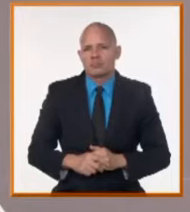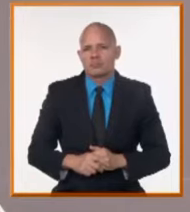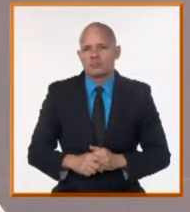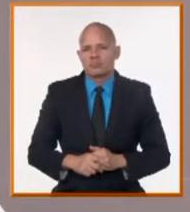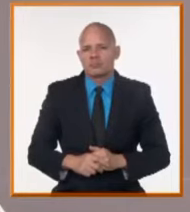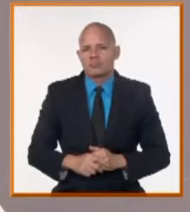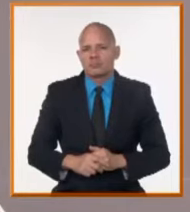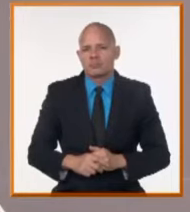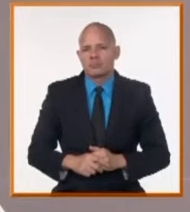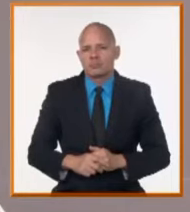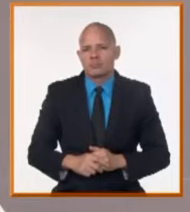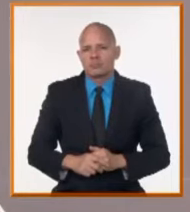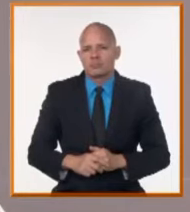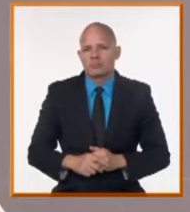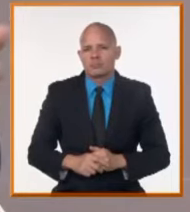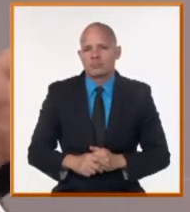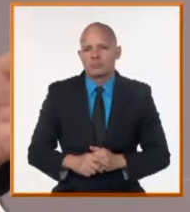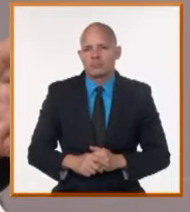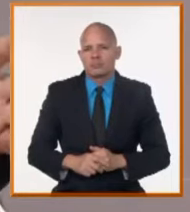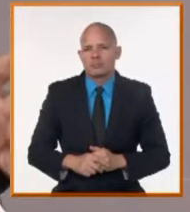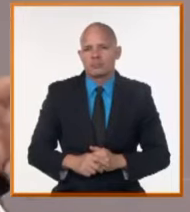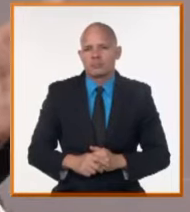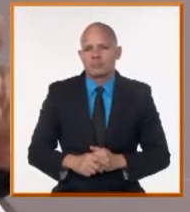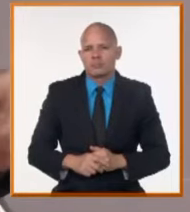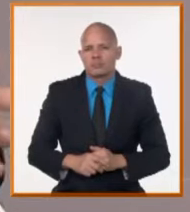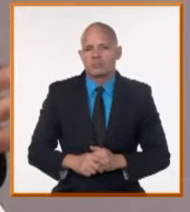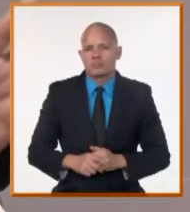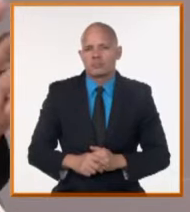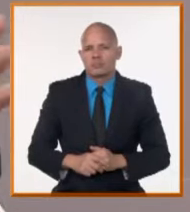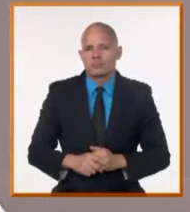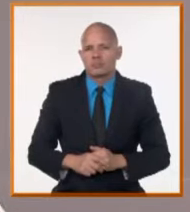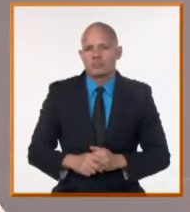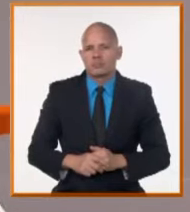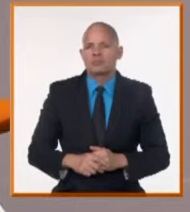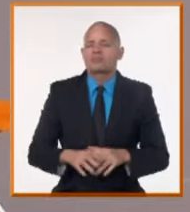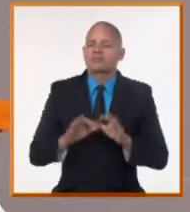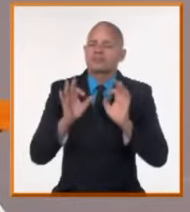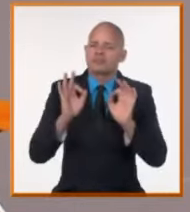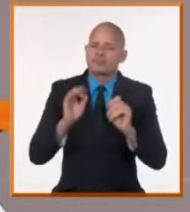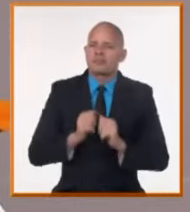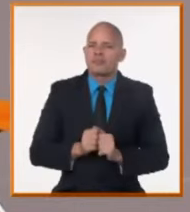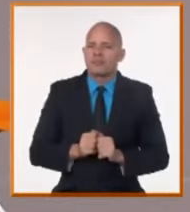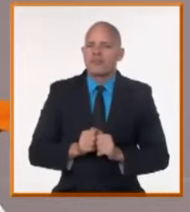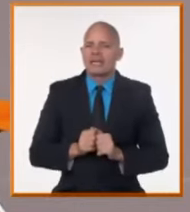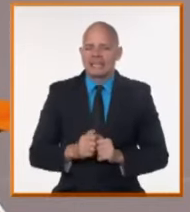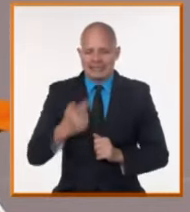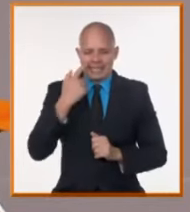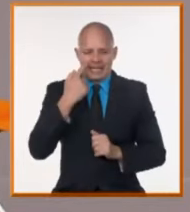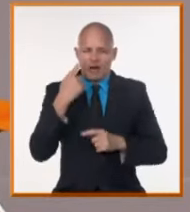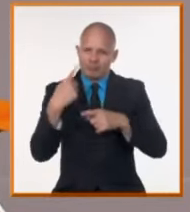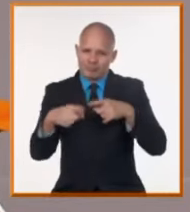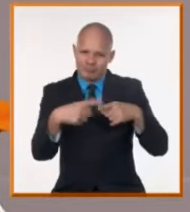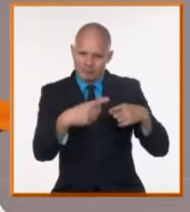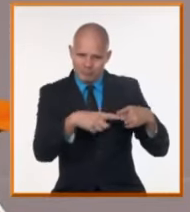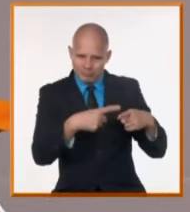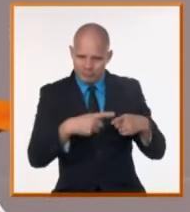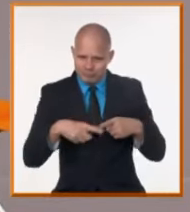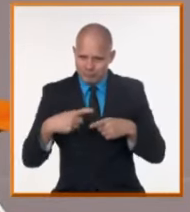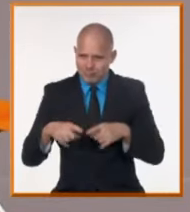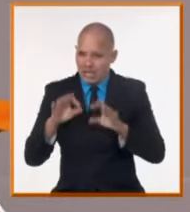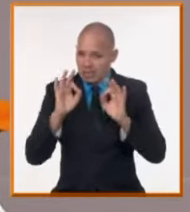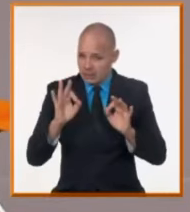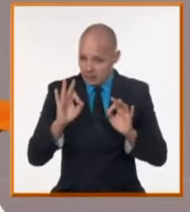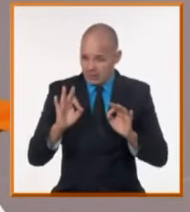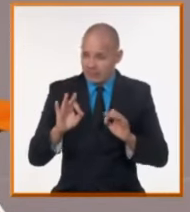conductor que tiene que ver siempre en el fondo del fondo con el monroísmo. La divisa América para los